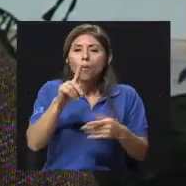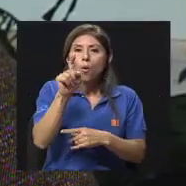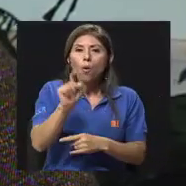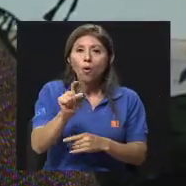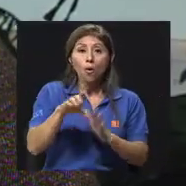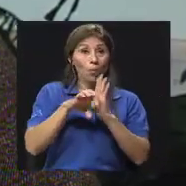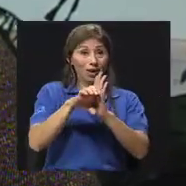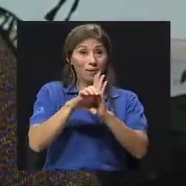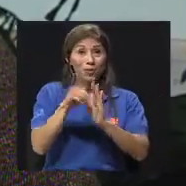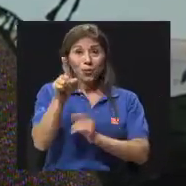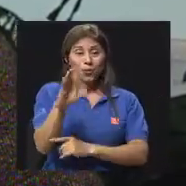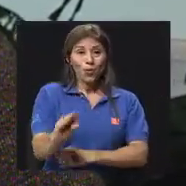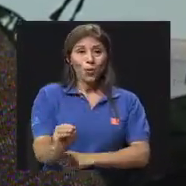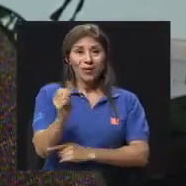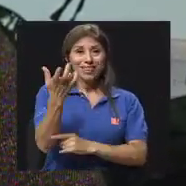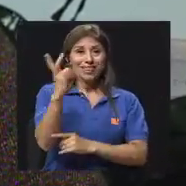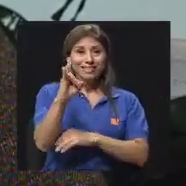música.